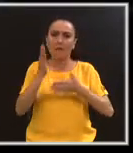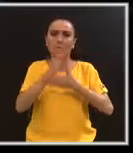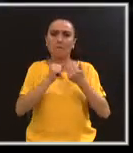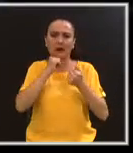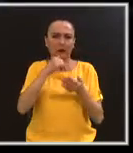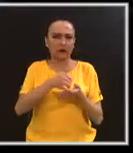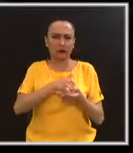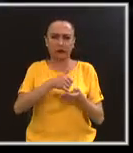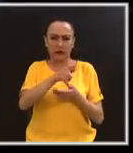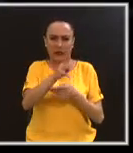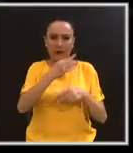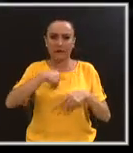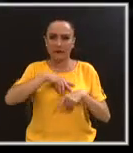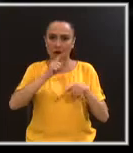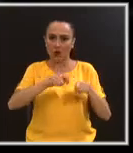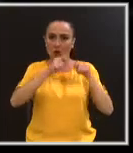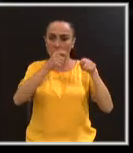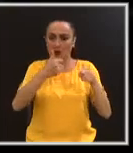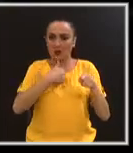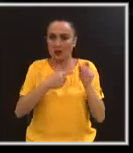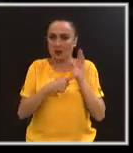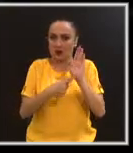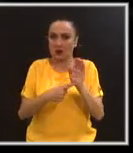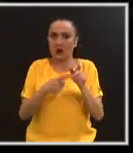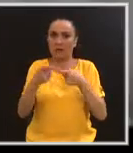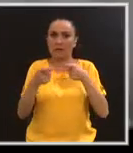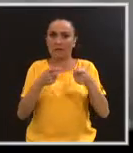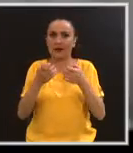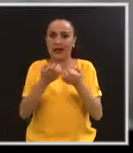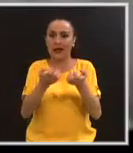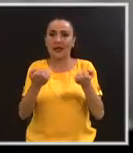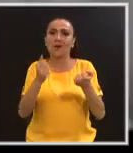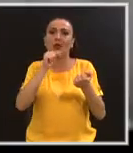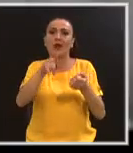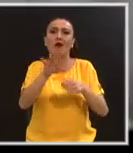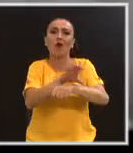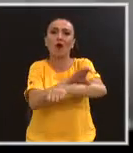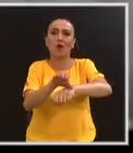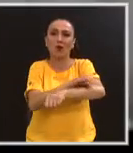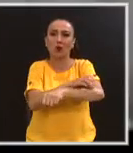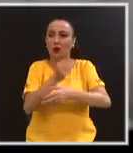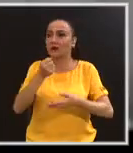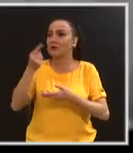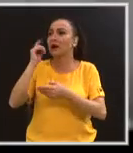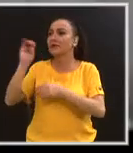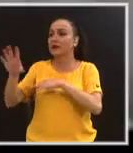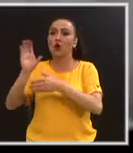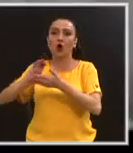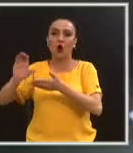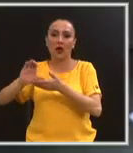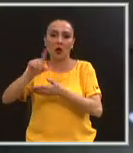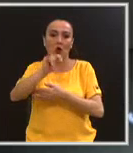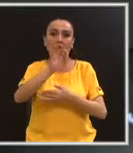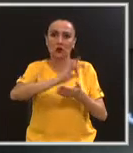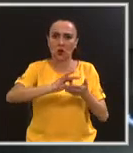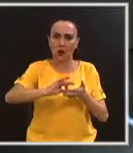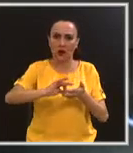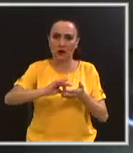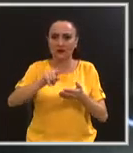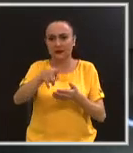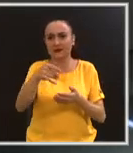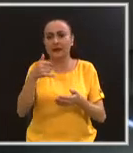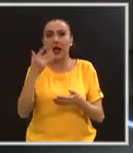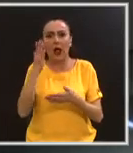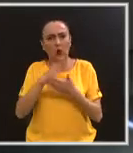falencias que el Ministerio de Educación Pública presenta con el manejo de equipo de cómputo destinado a centros educativos en condición vulnerable de los cuales